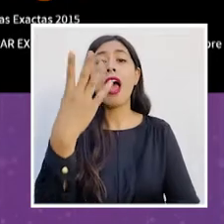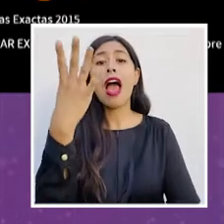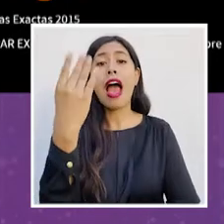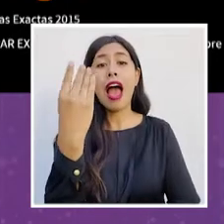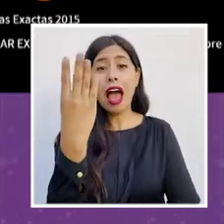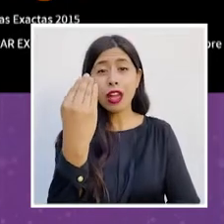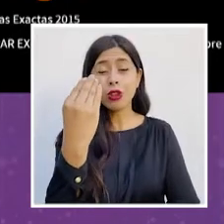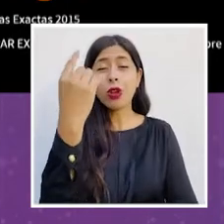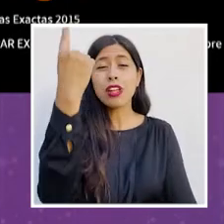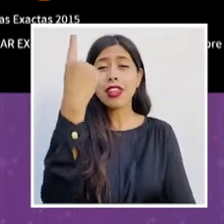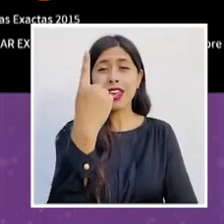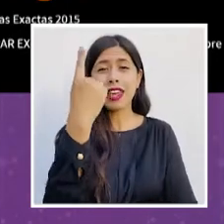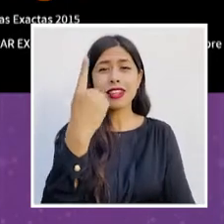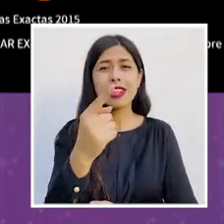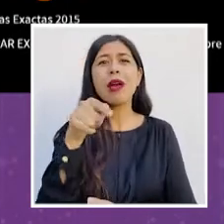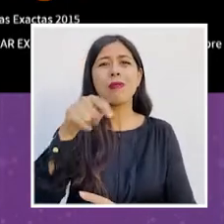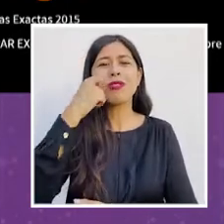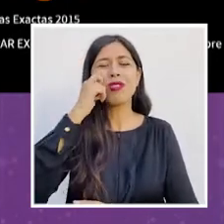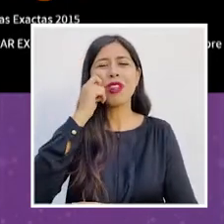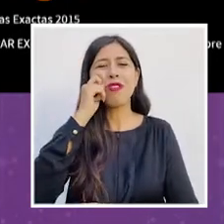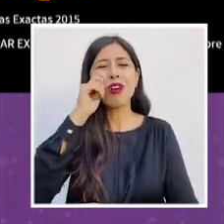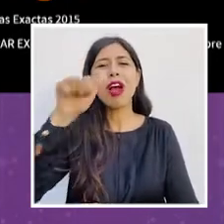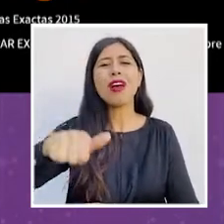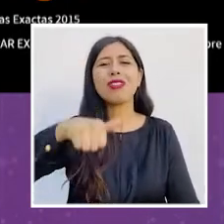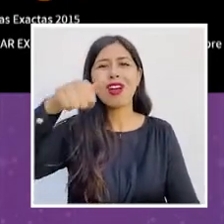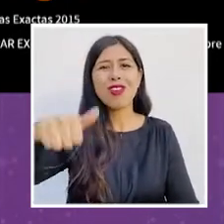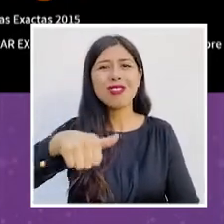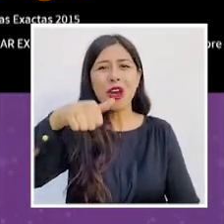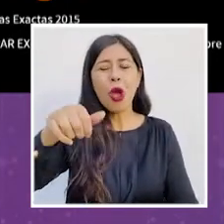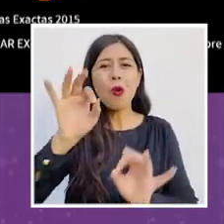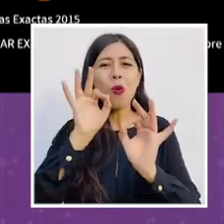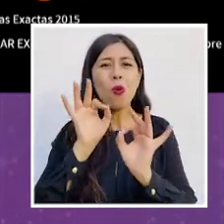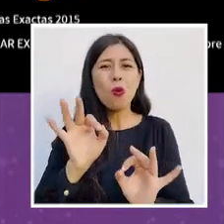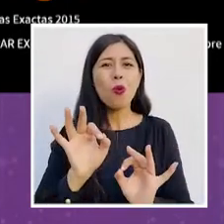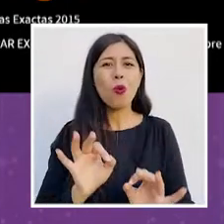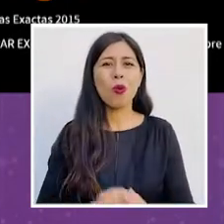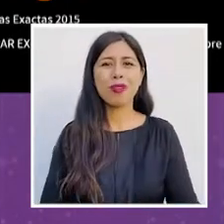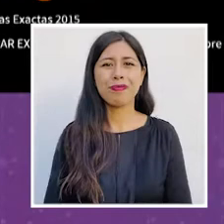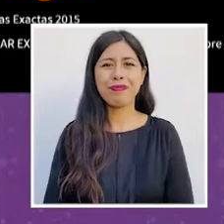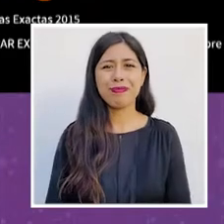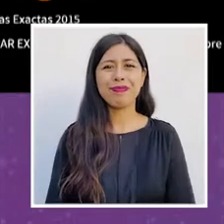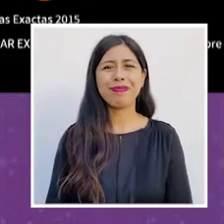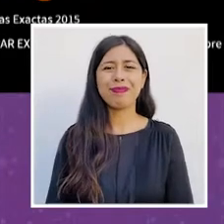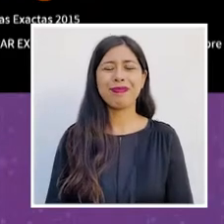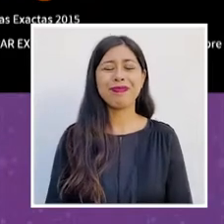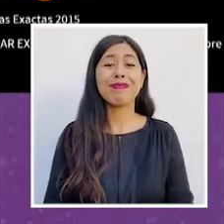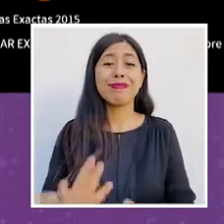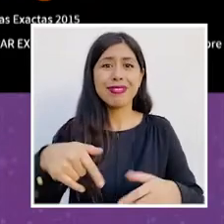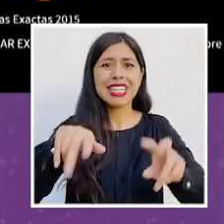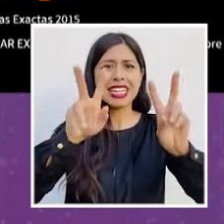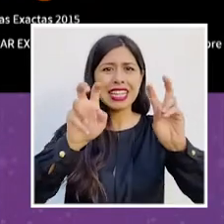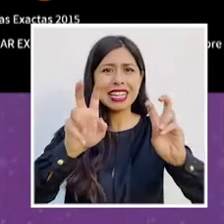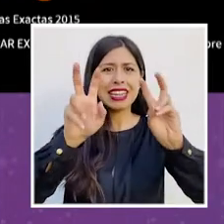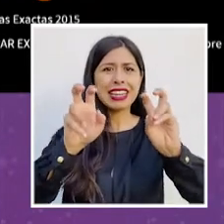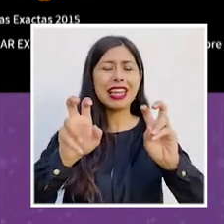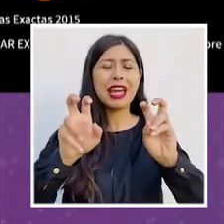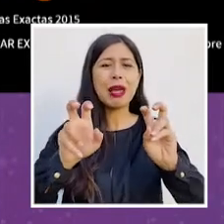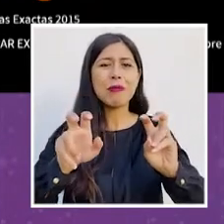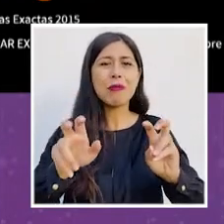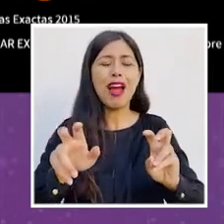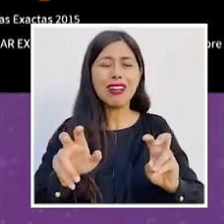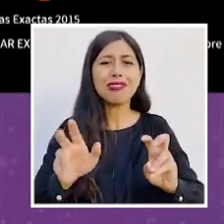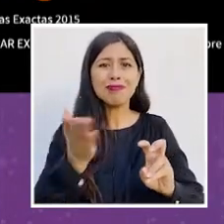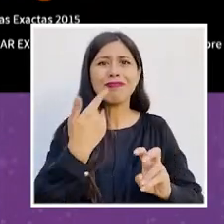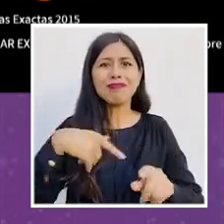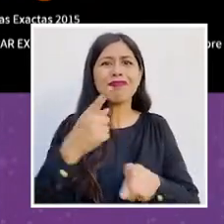El del 14 de diciembre de este año va a ser el 16º. Así es que ese es el tema que nos convoca hoy